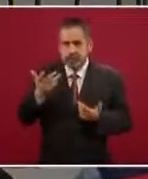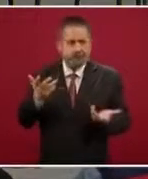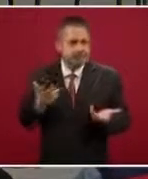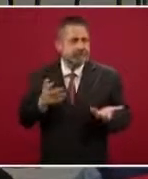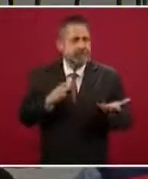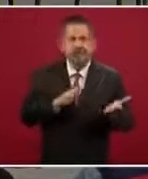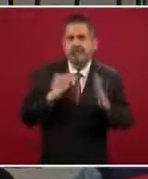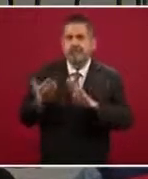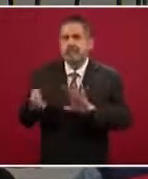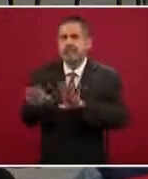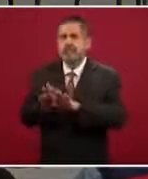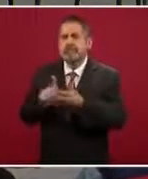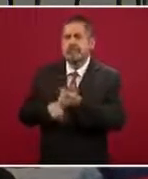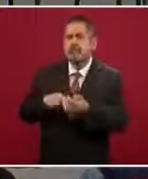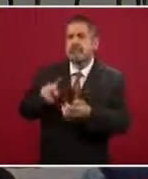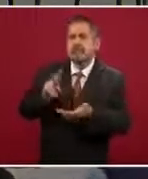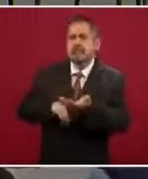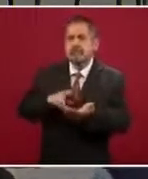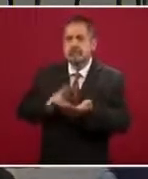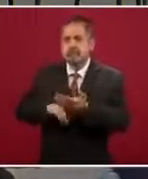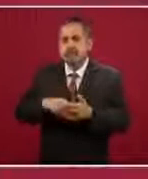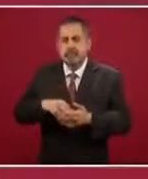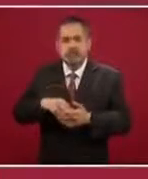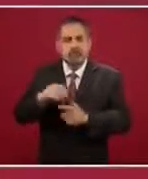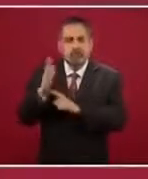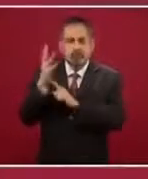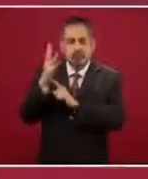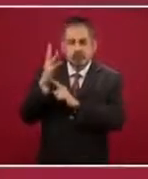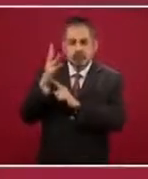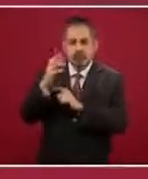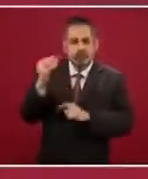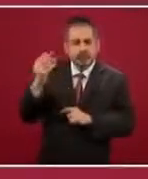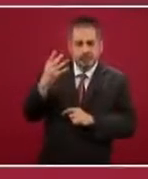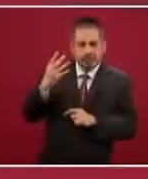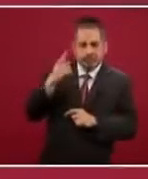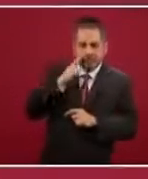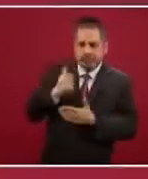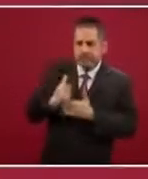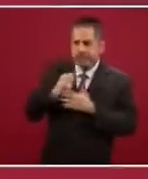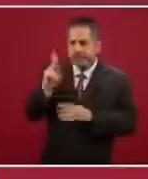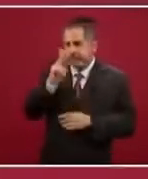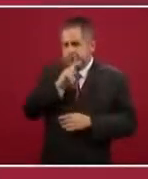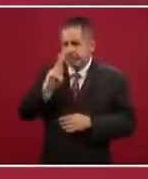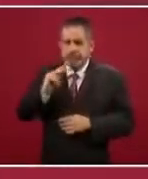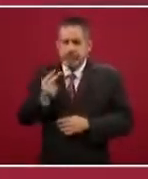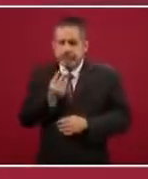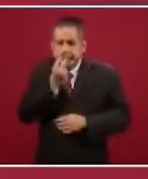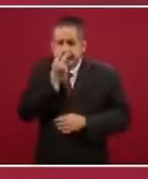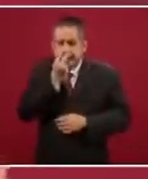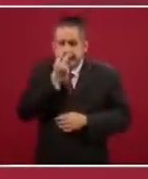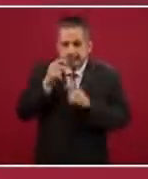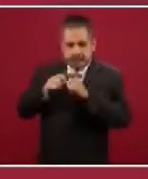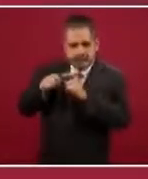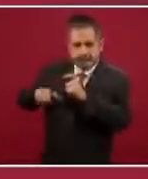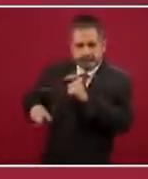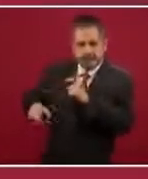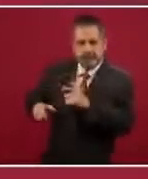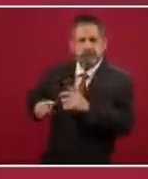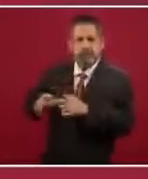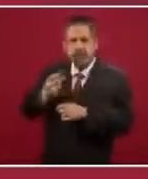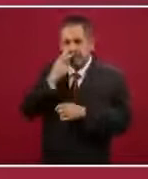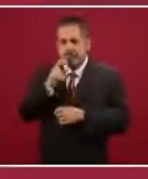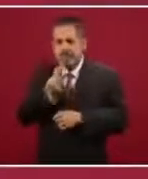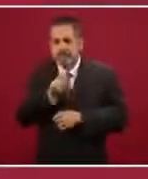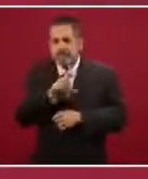comparamos, por ejemplo, con el costo de un ventilador mecánico para la asistencia respiratoria de una persona en terapia intensiva, tiene un costo